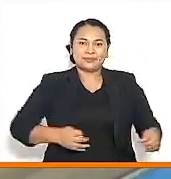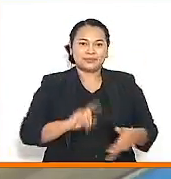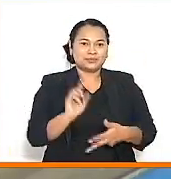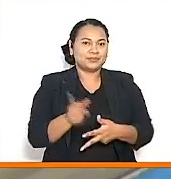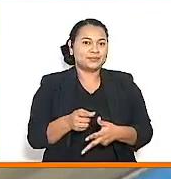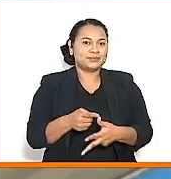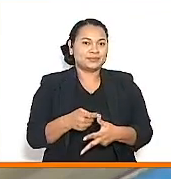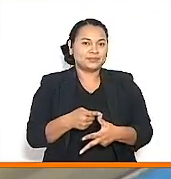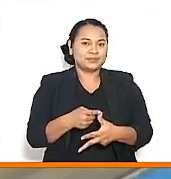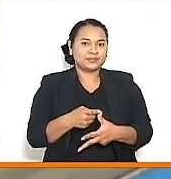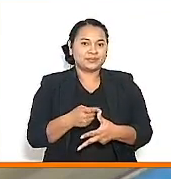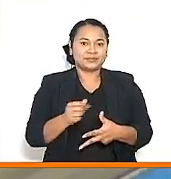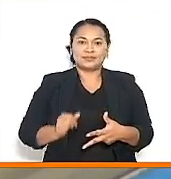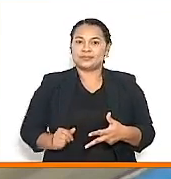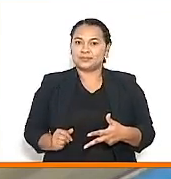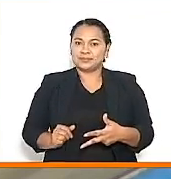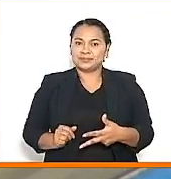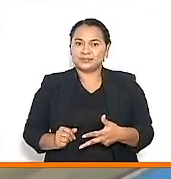ganador, suerte.